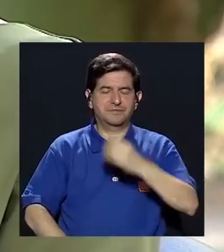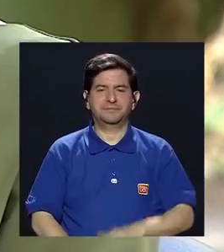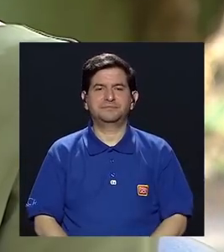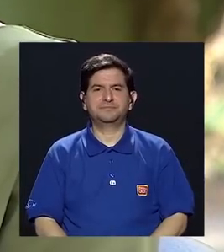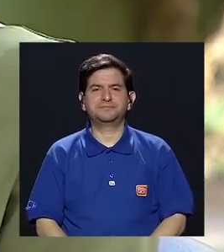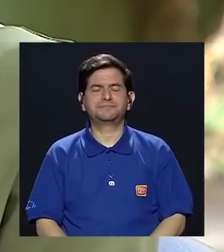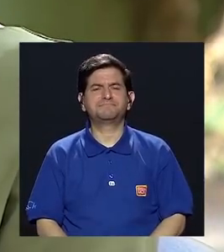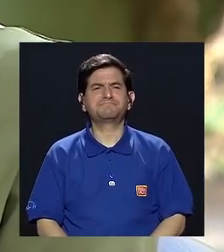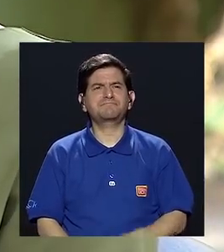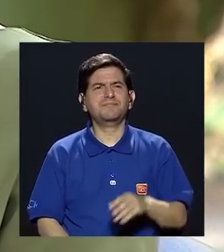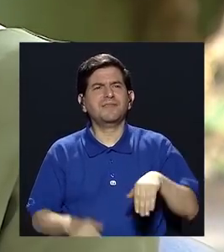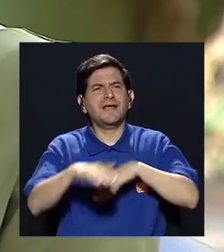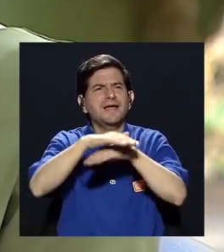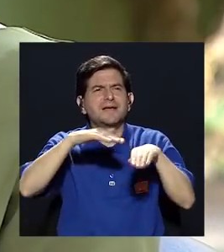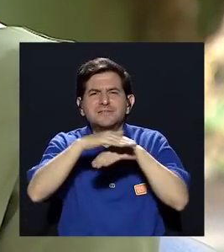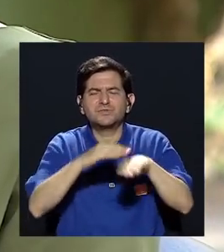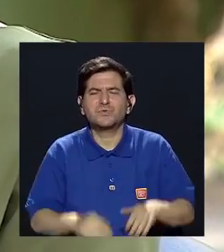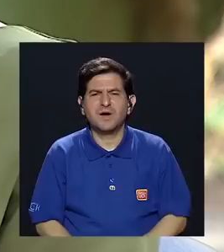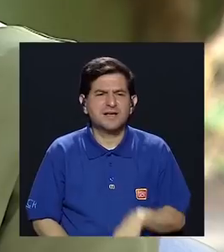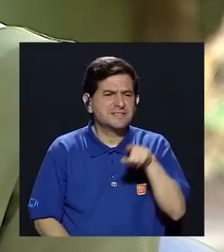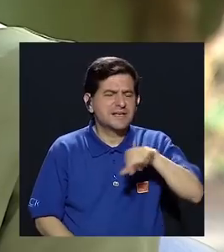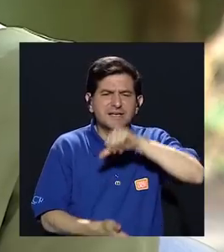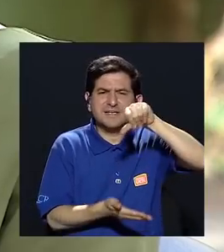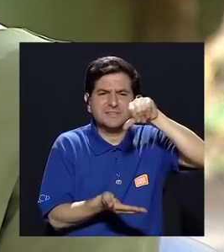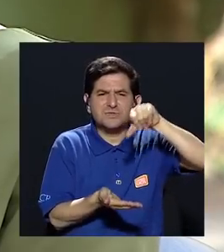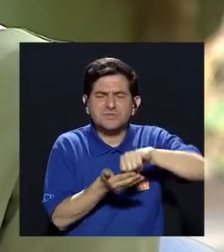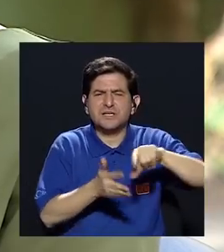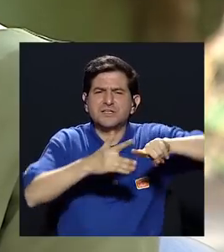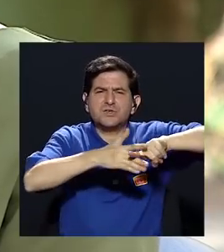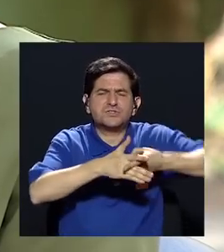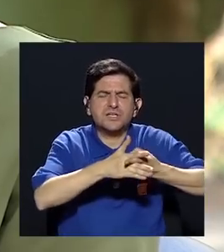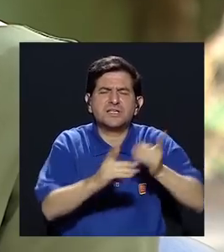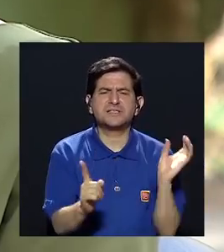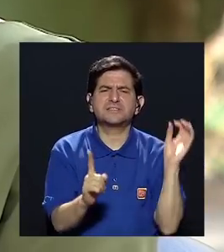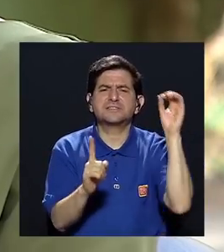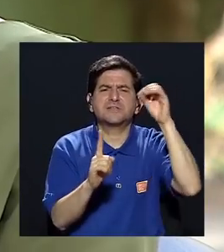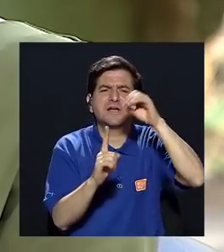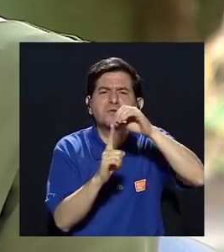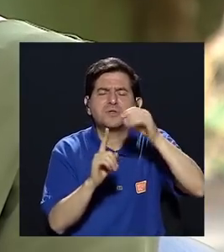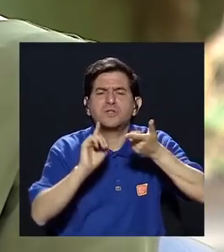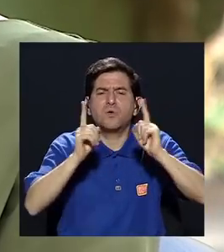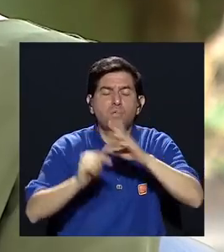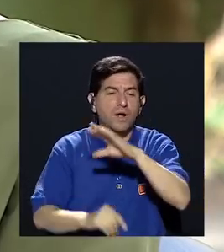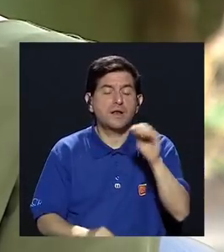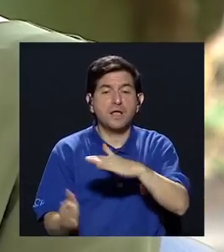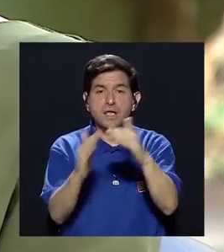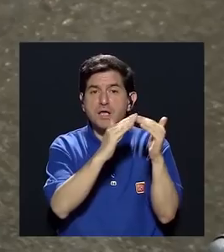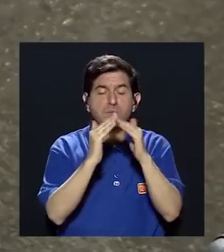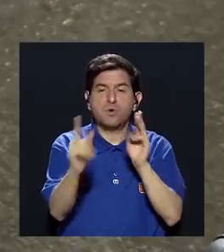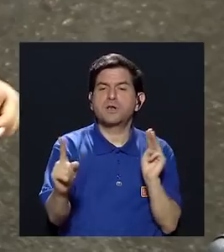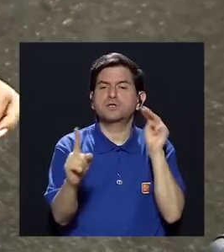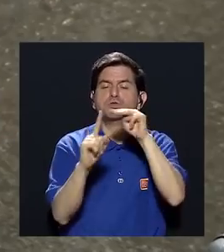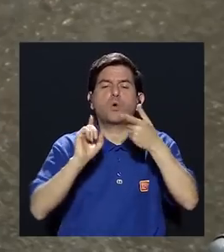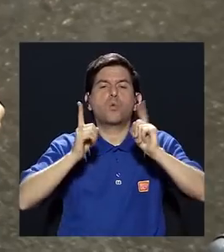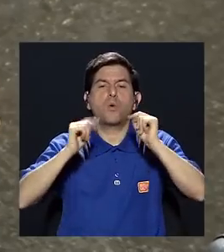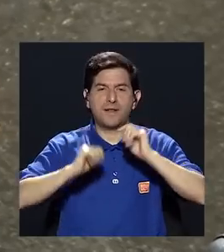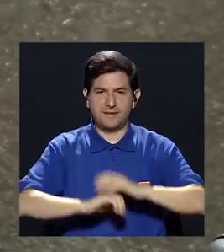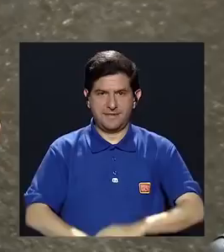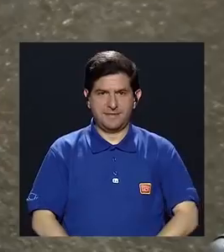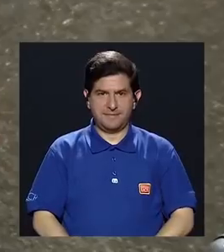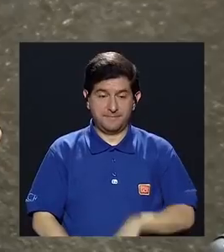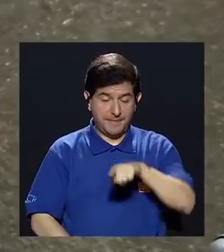En esencia, doctora, ¿para qué nacen estos establecimientos? ¿Cuál es el objetivo y cuál es además la población meta?